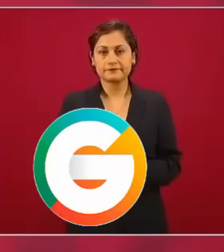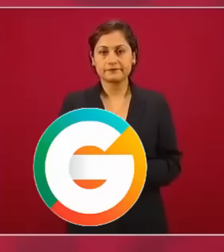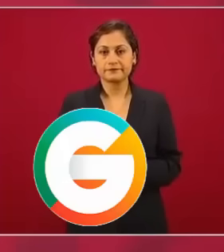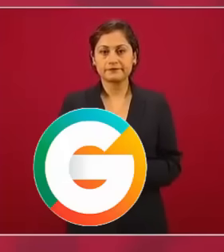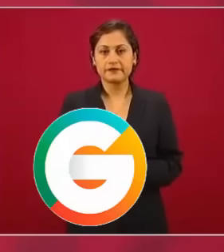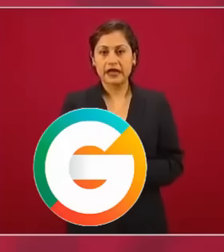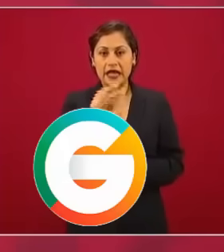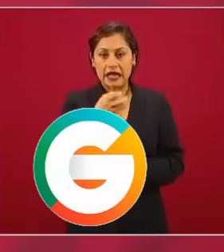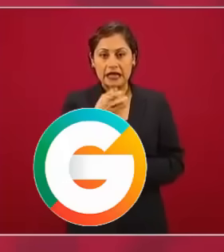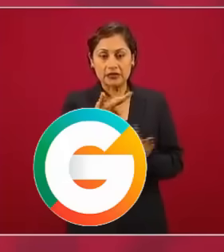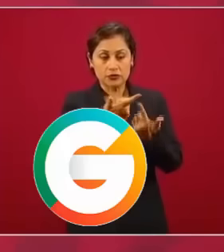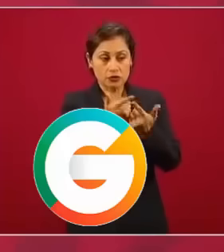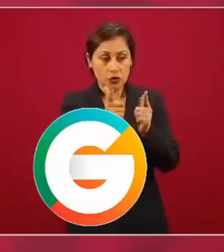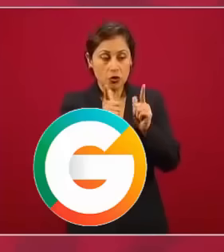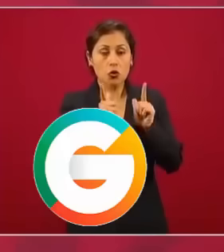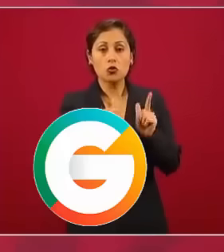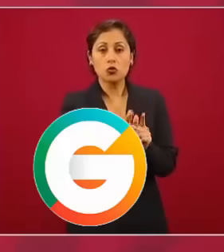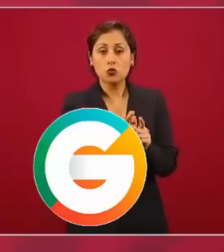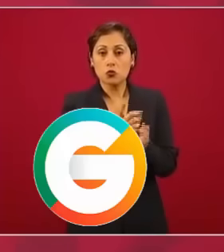defensores